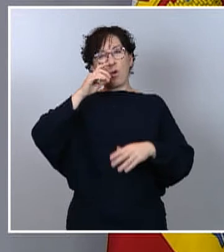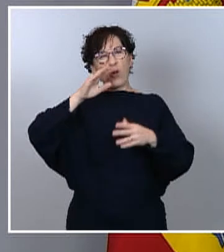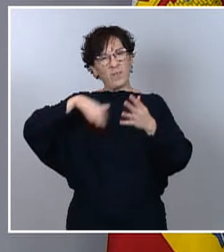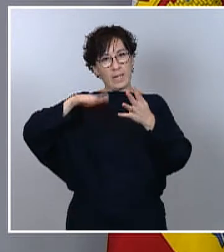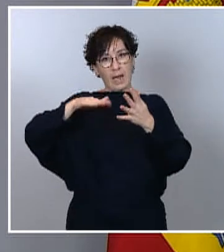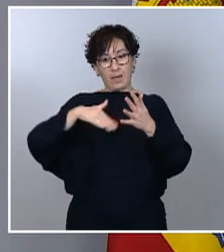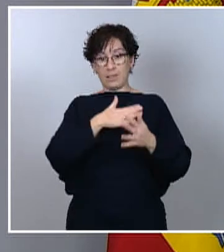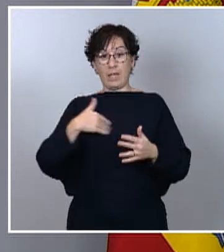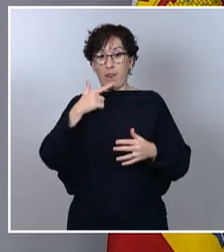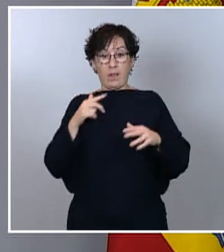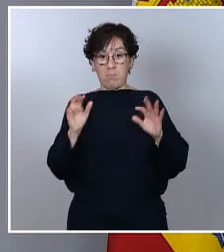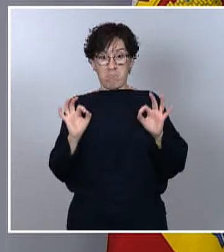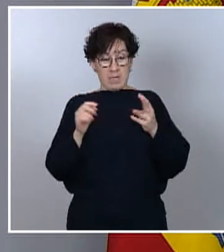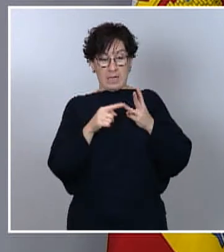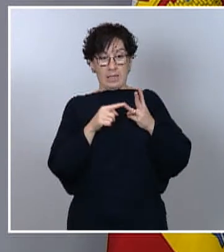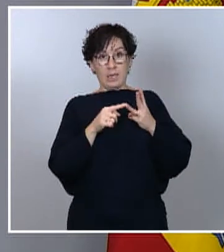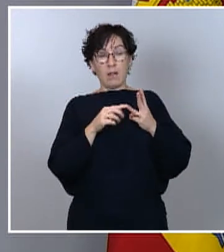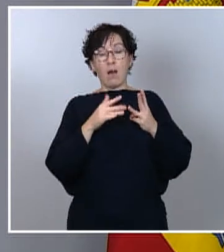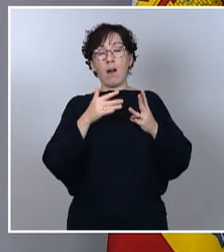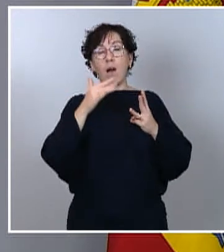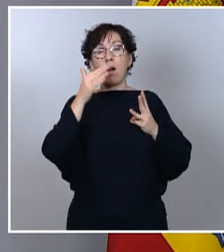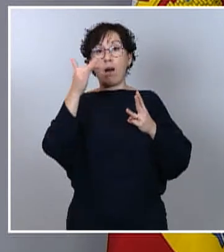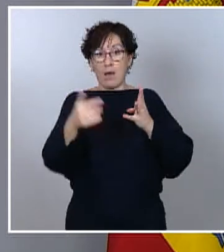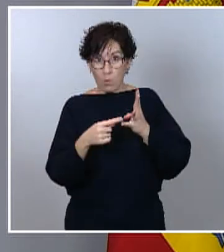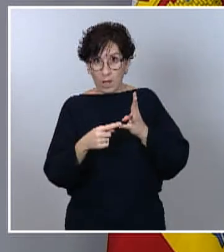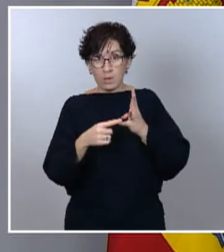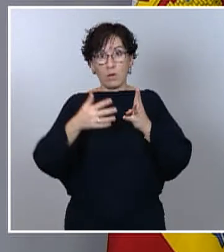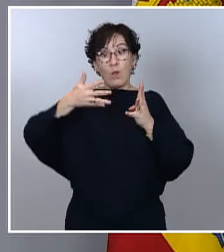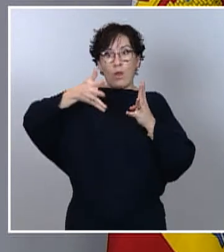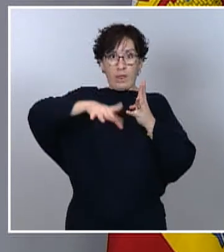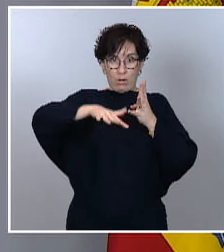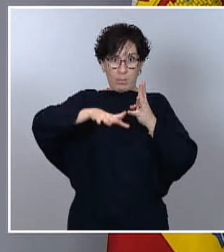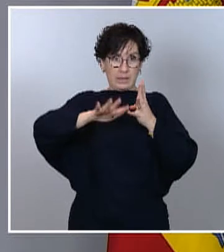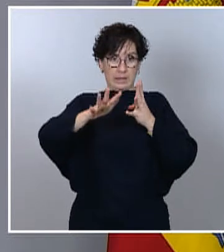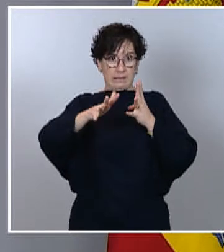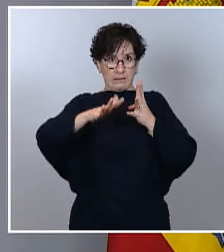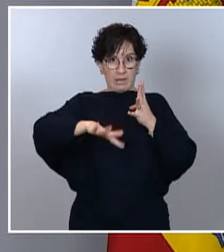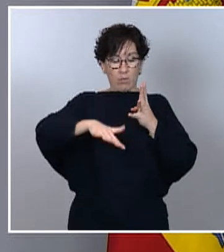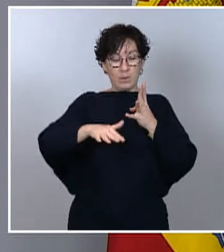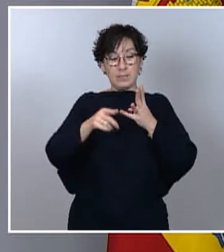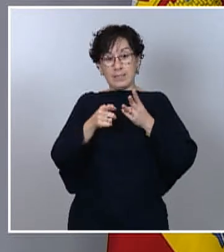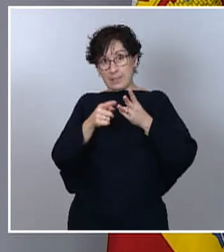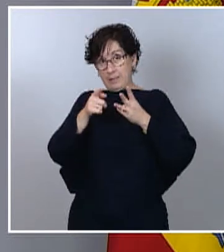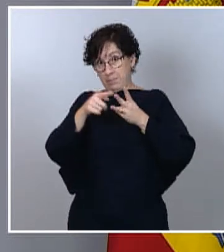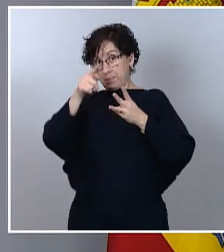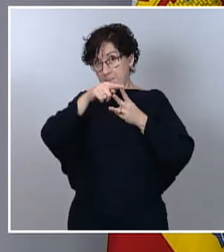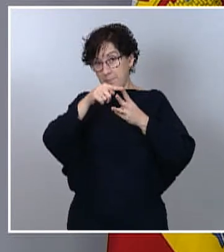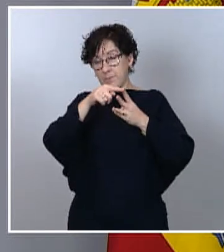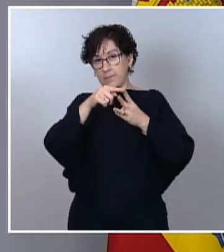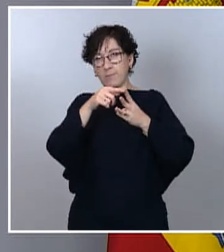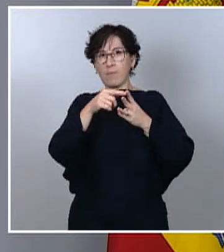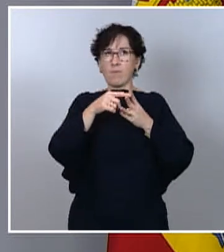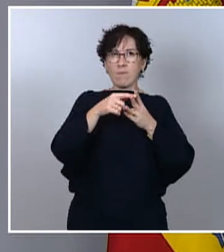la ronda número 3 y esta 4ª ronda. Las 3 primeras rondas posiblemente muestran con